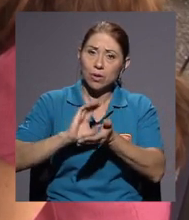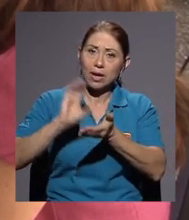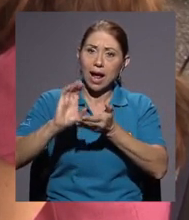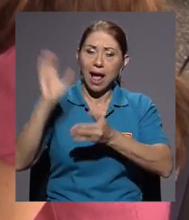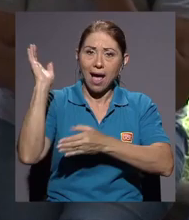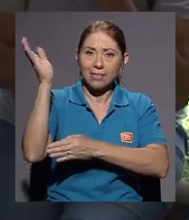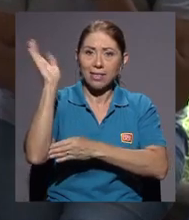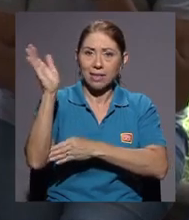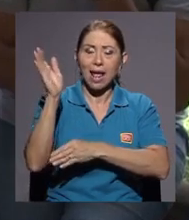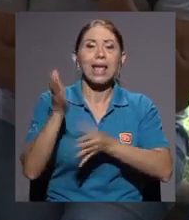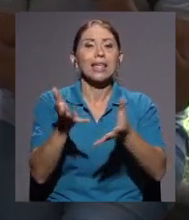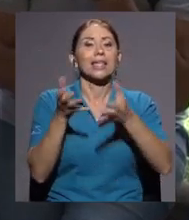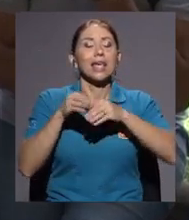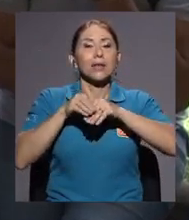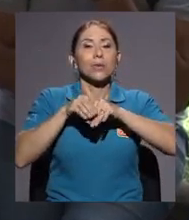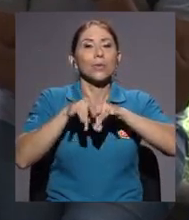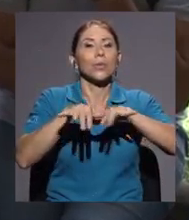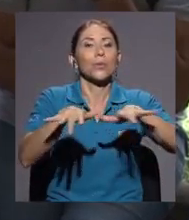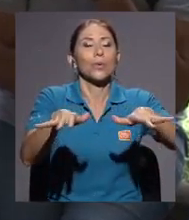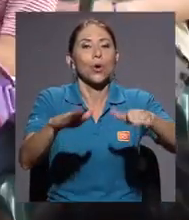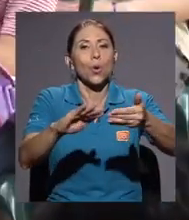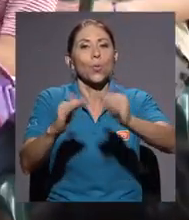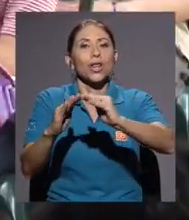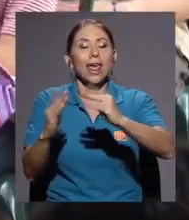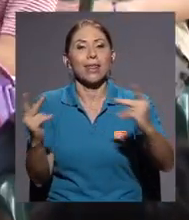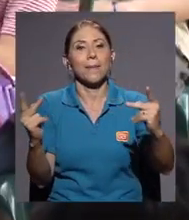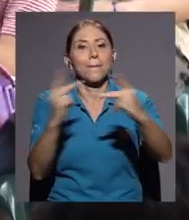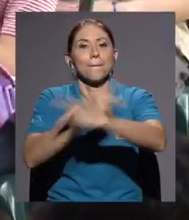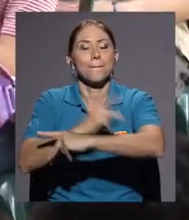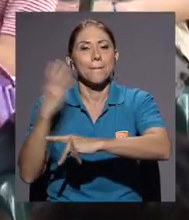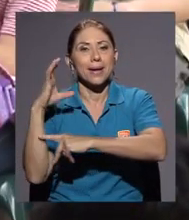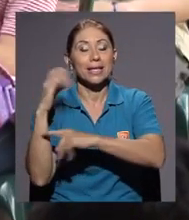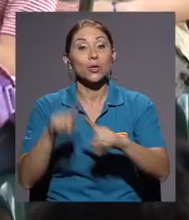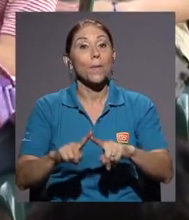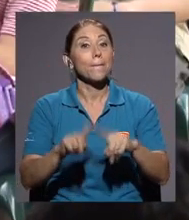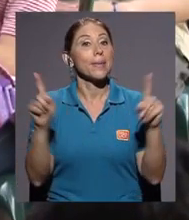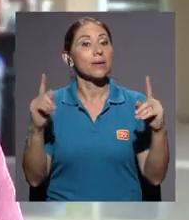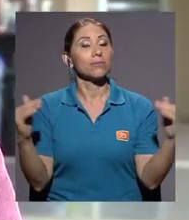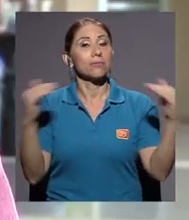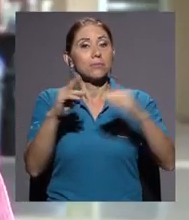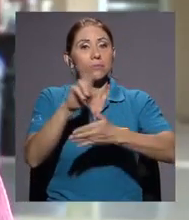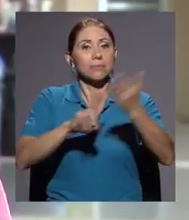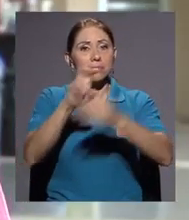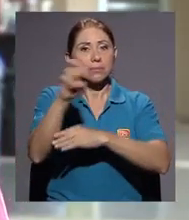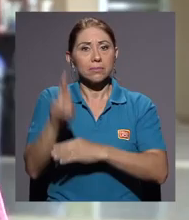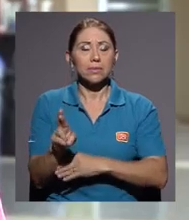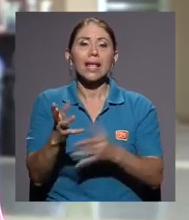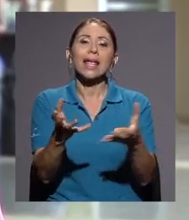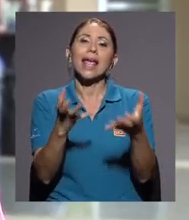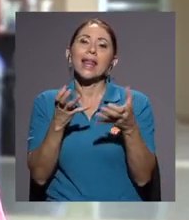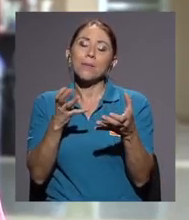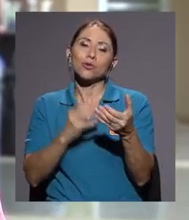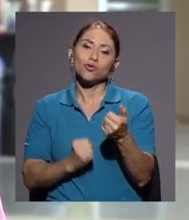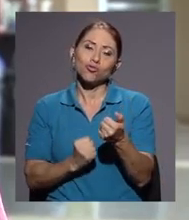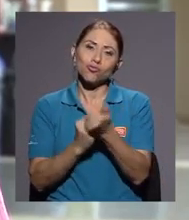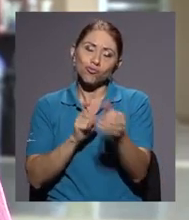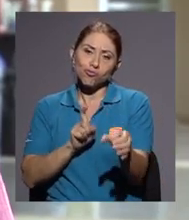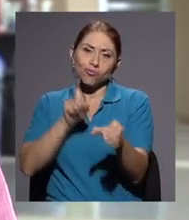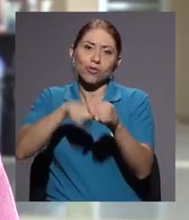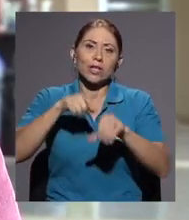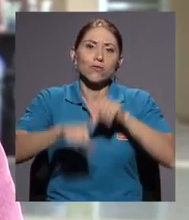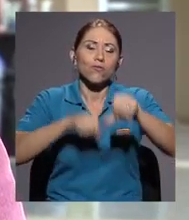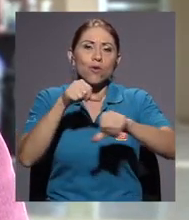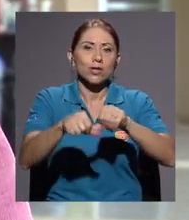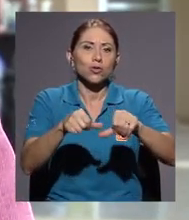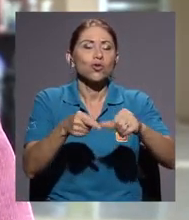áreas hacia la comunidad paraiseña, pero a nivel de Universidad de Costa Rica queremos sumarnos a los esfuerzos que se están haciendo en contra, digamos, del